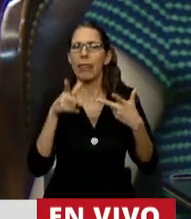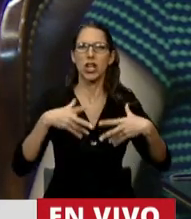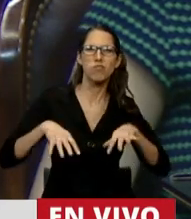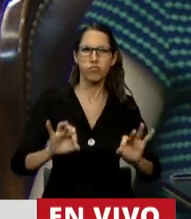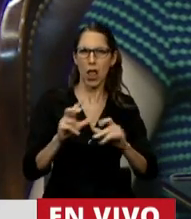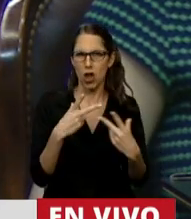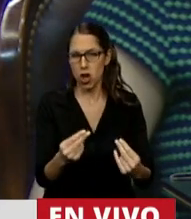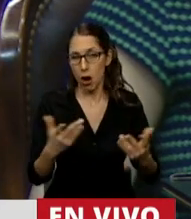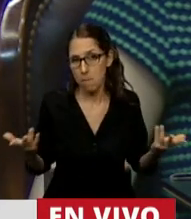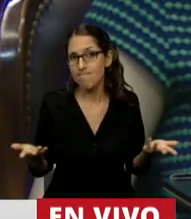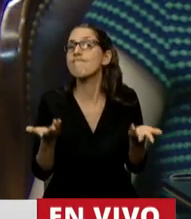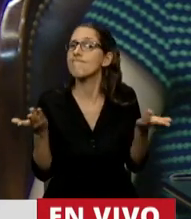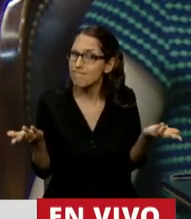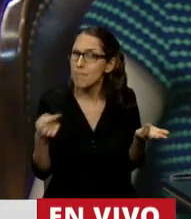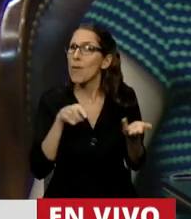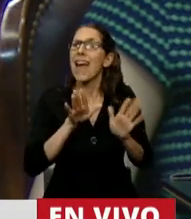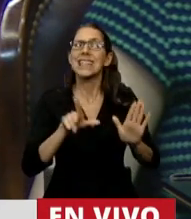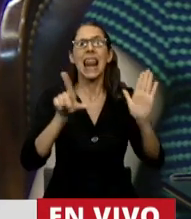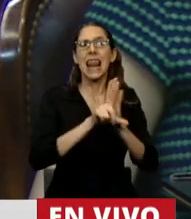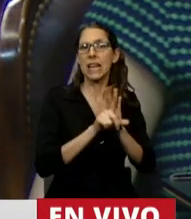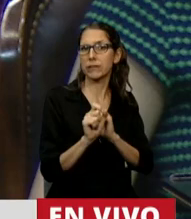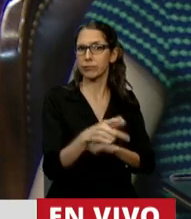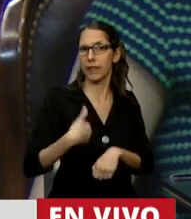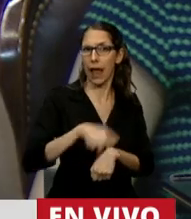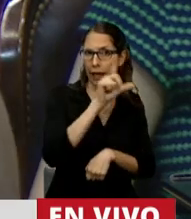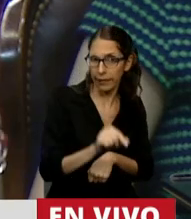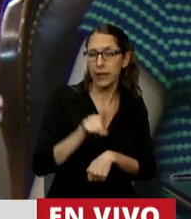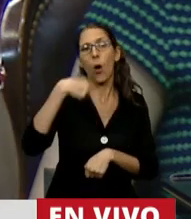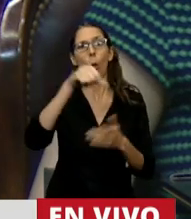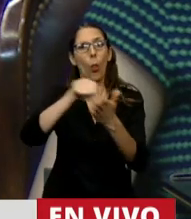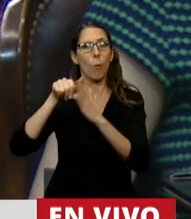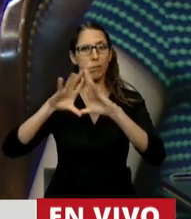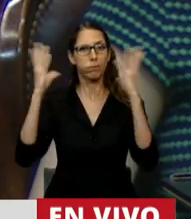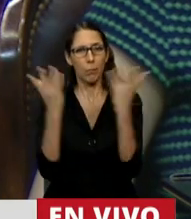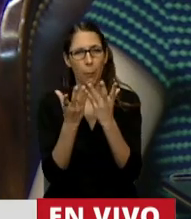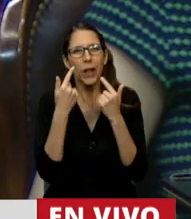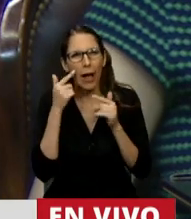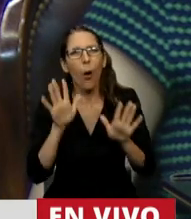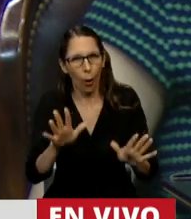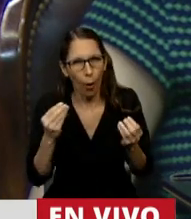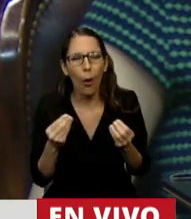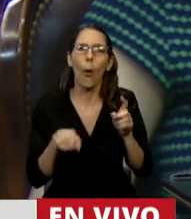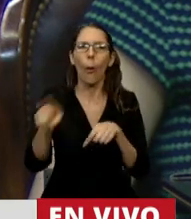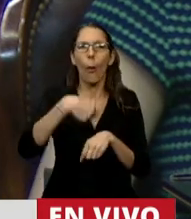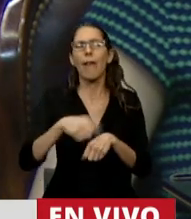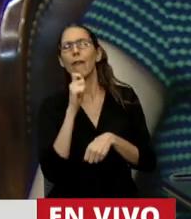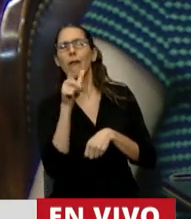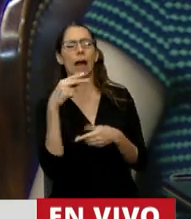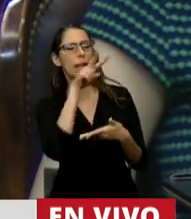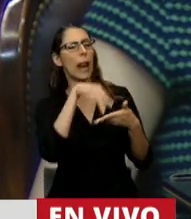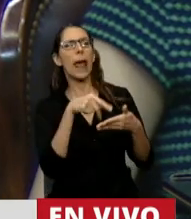porque nuestro sistema legal y el sistema internacional, porque es muy fácil interpretar la ley solo con los títulos de los